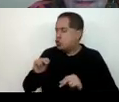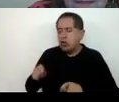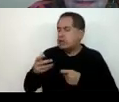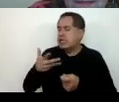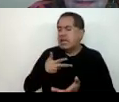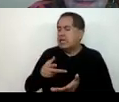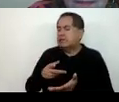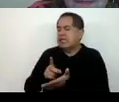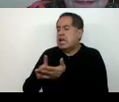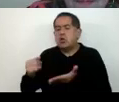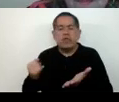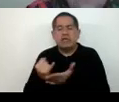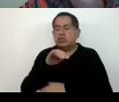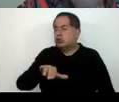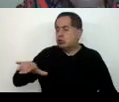discapacidad?